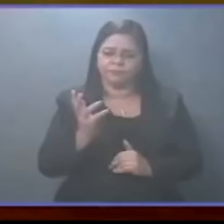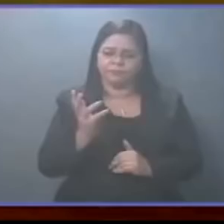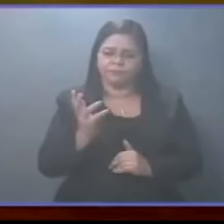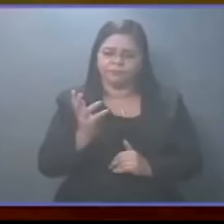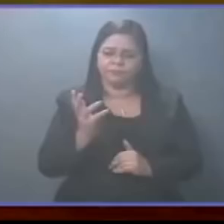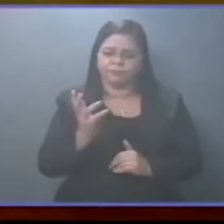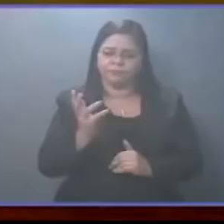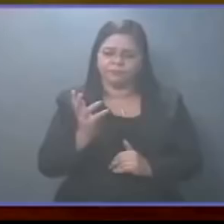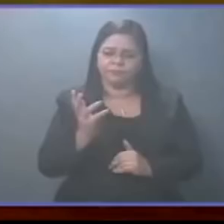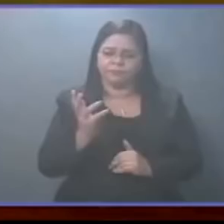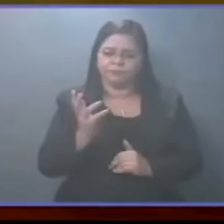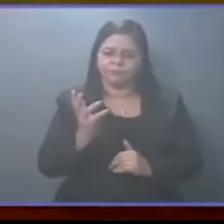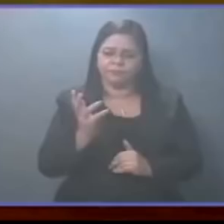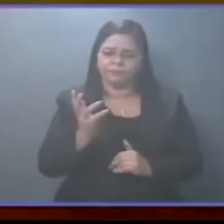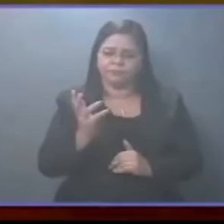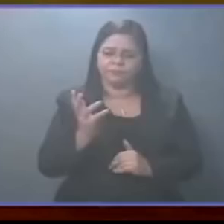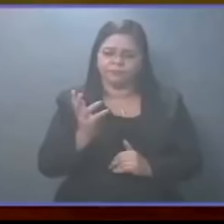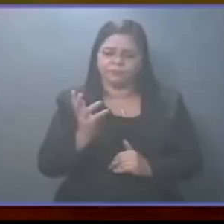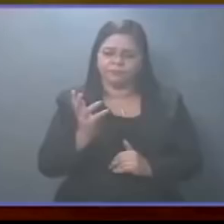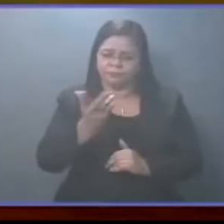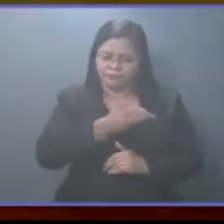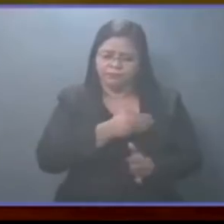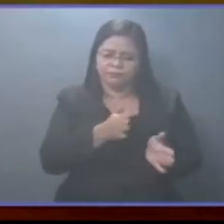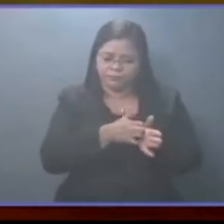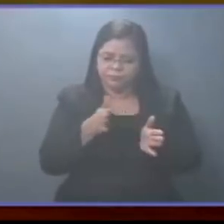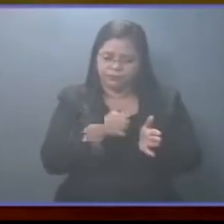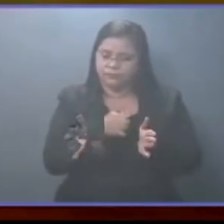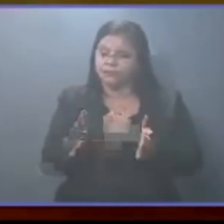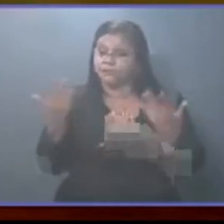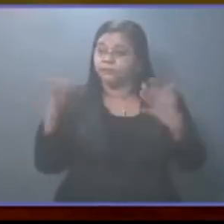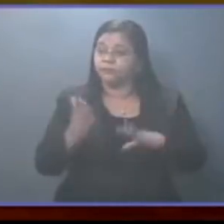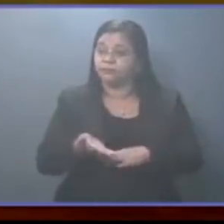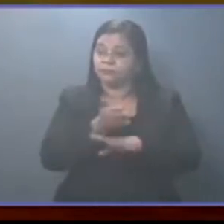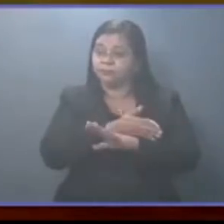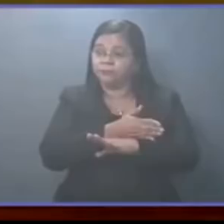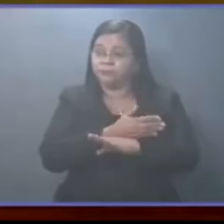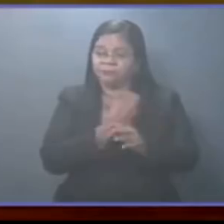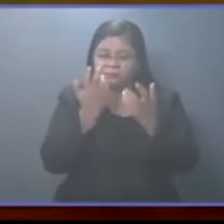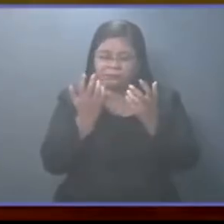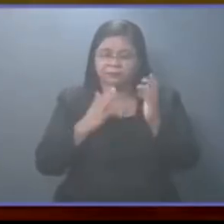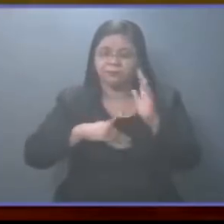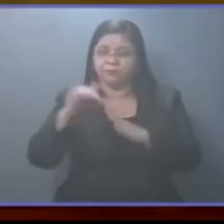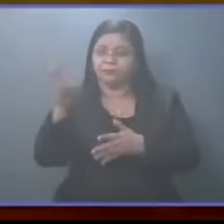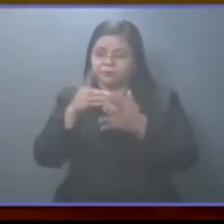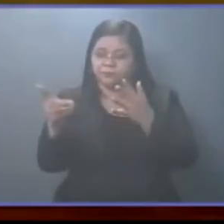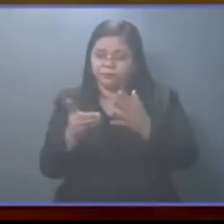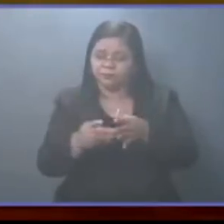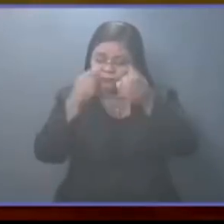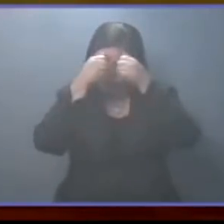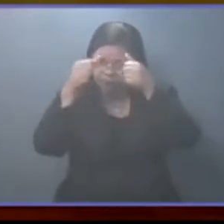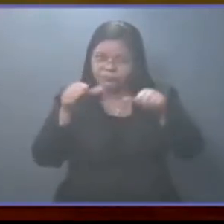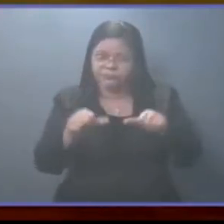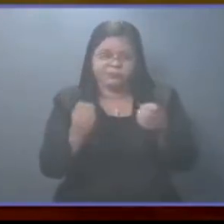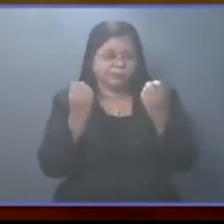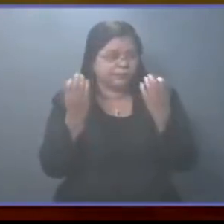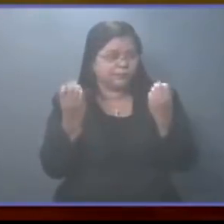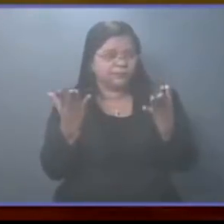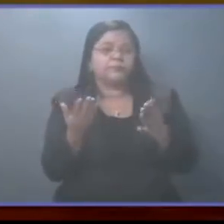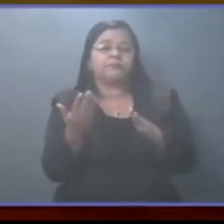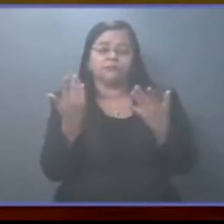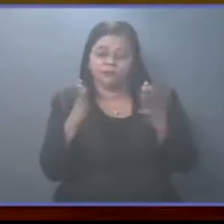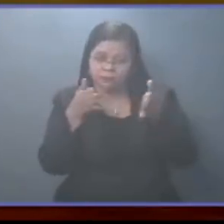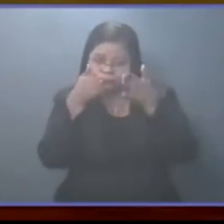este man es cínico total hemos aprobado una gran cantidad de decretos legislativos en